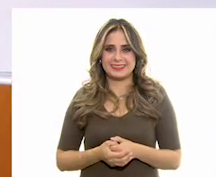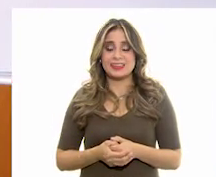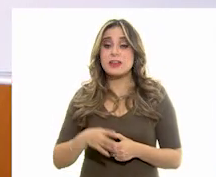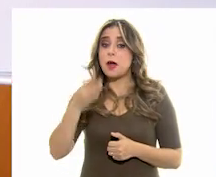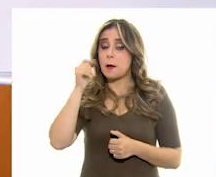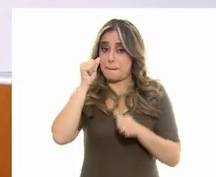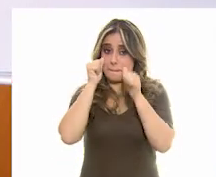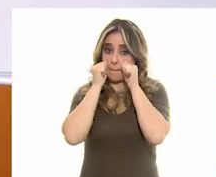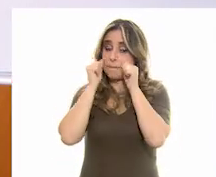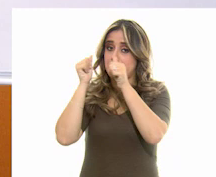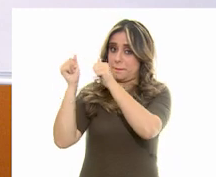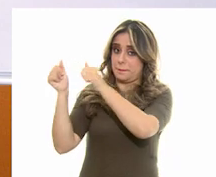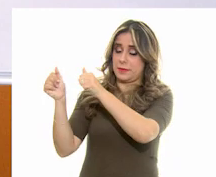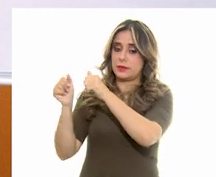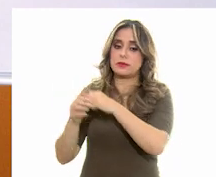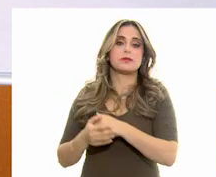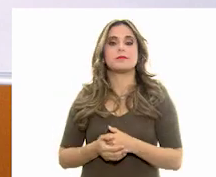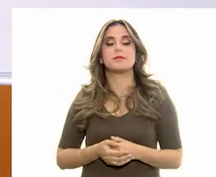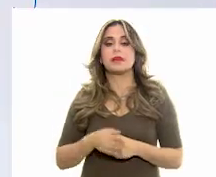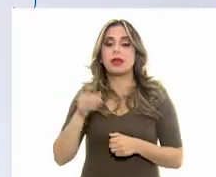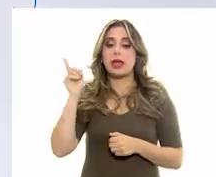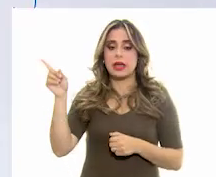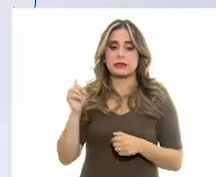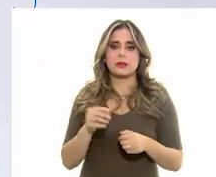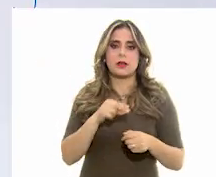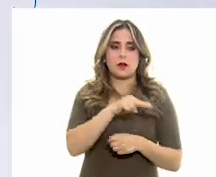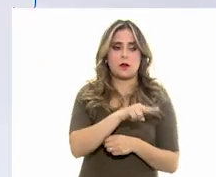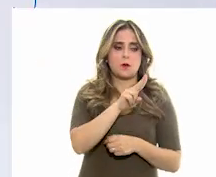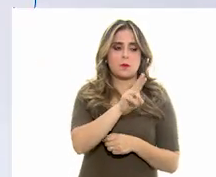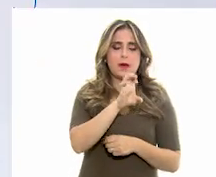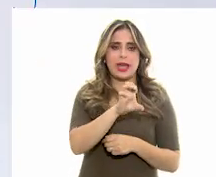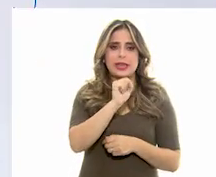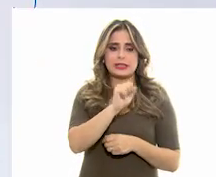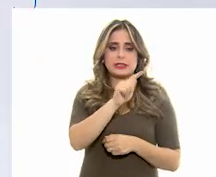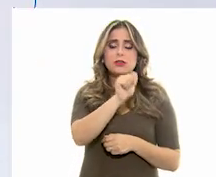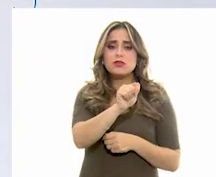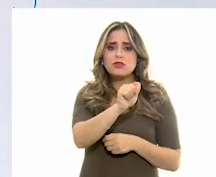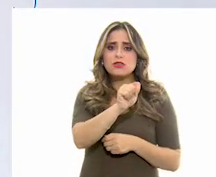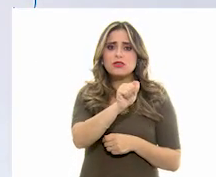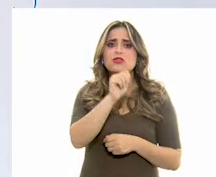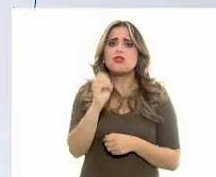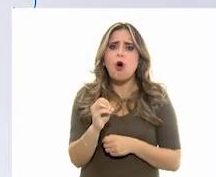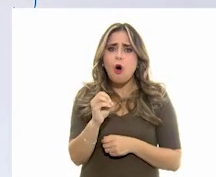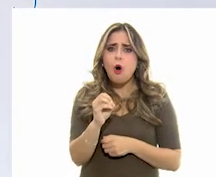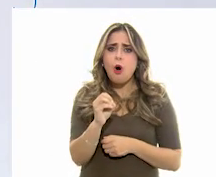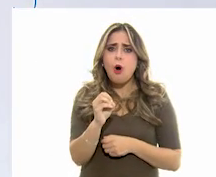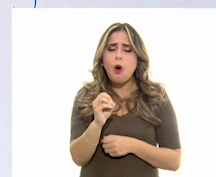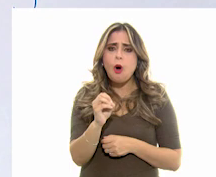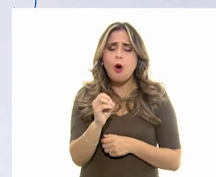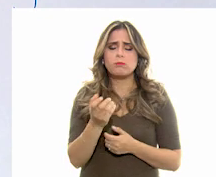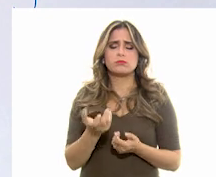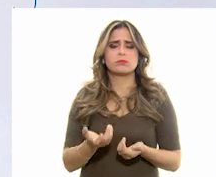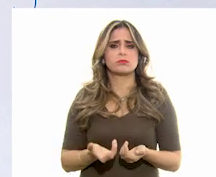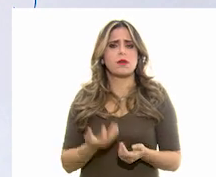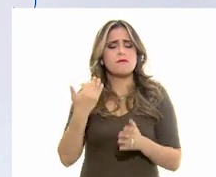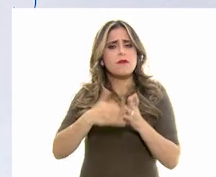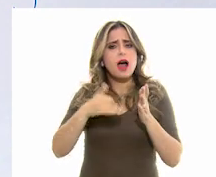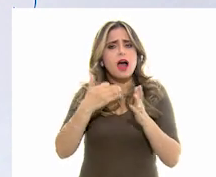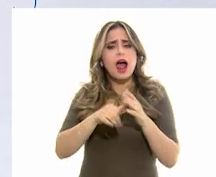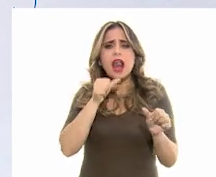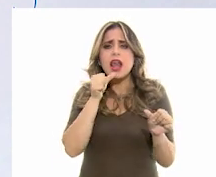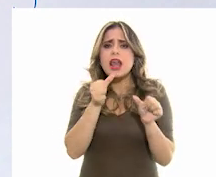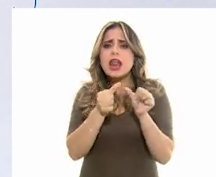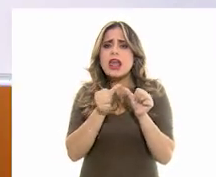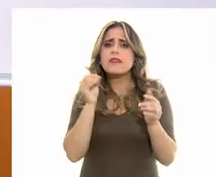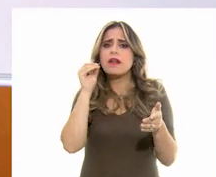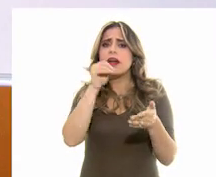Fíjate bien, aquí si no le anotamos una letra, diría nuestro. Uh-huh. Para que